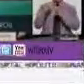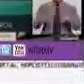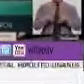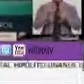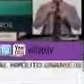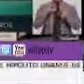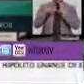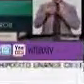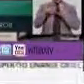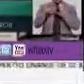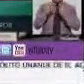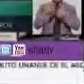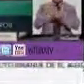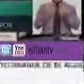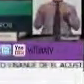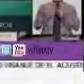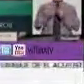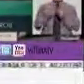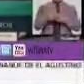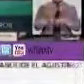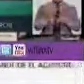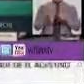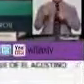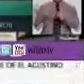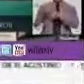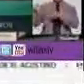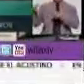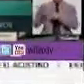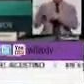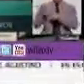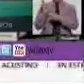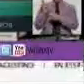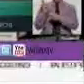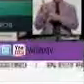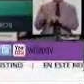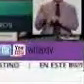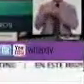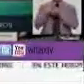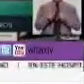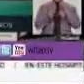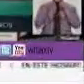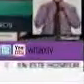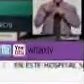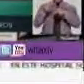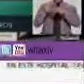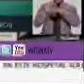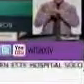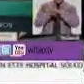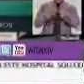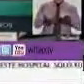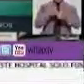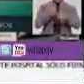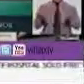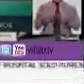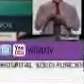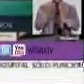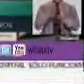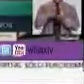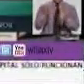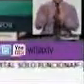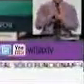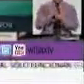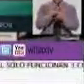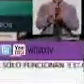de las conversaciones por parte de organizaciones criminales que están metidas en estos ilícitos.